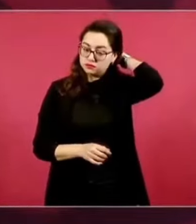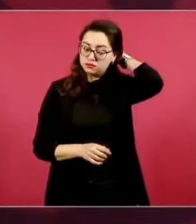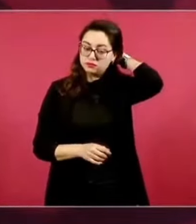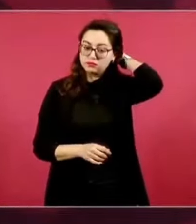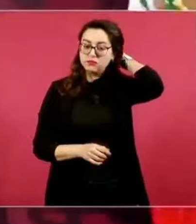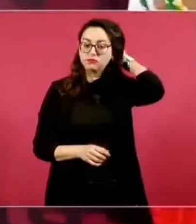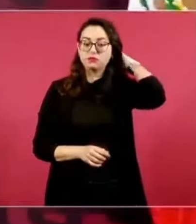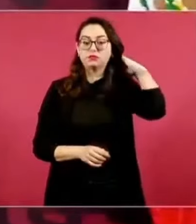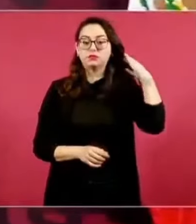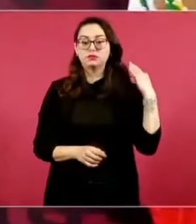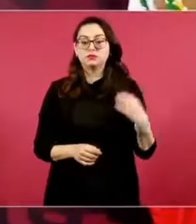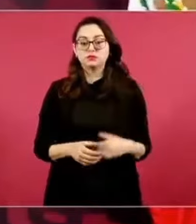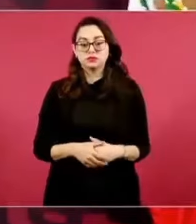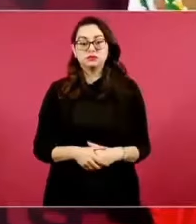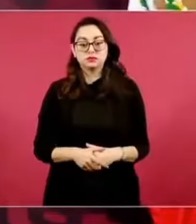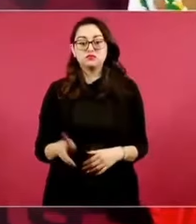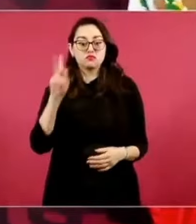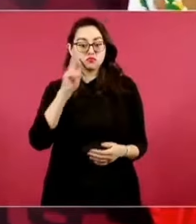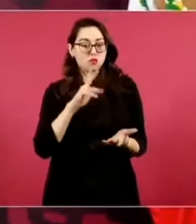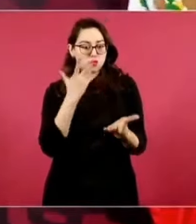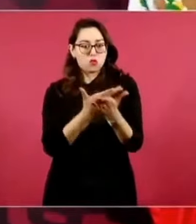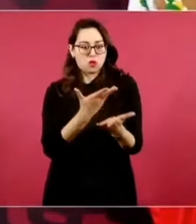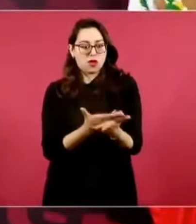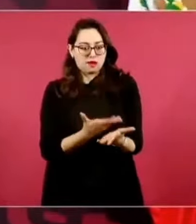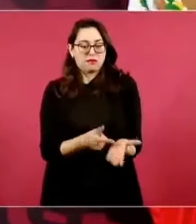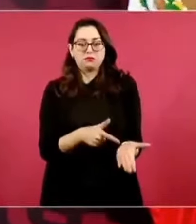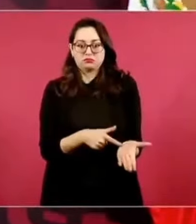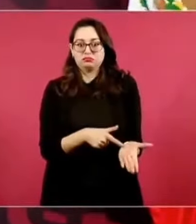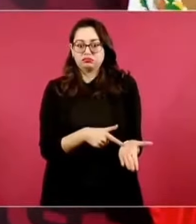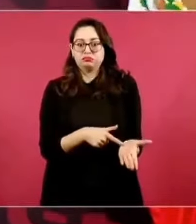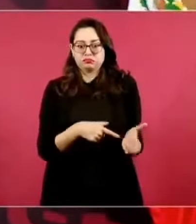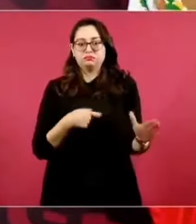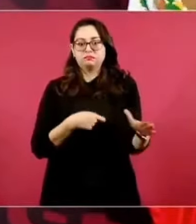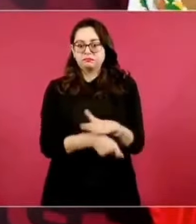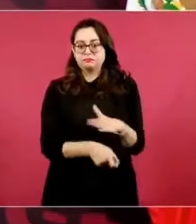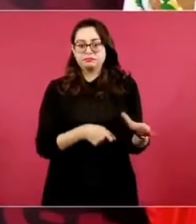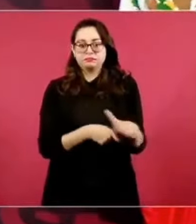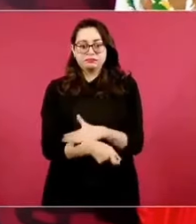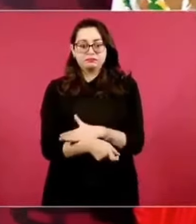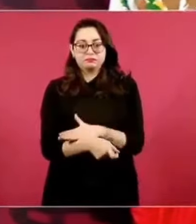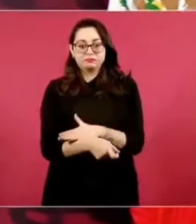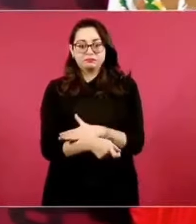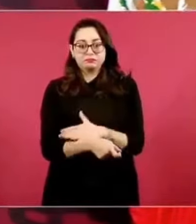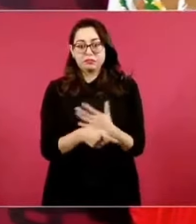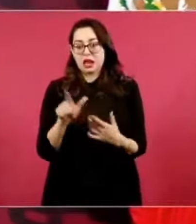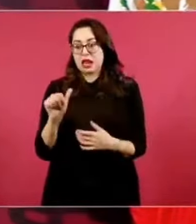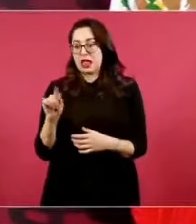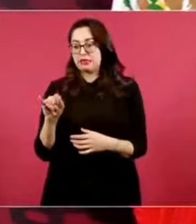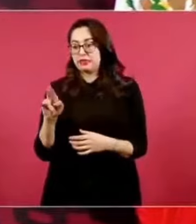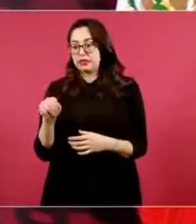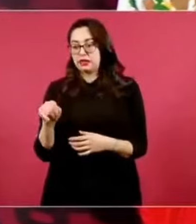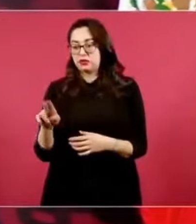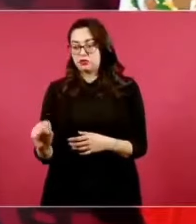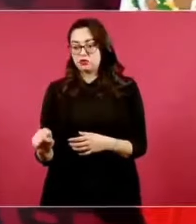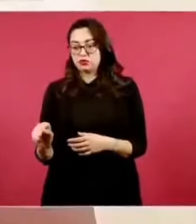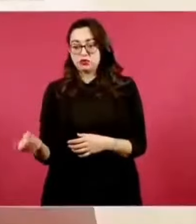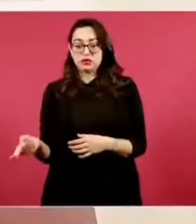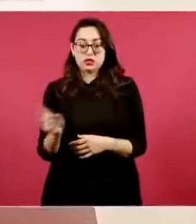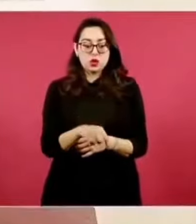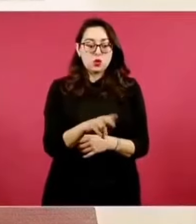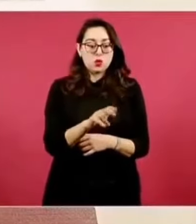intermediarios Eso sí tengo las pruebas pero no sé si latinos tiene que ver con el